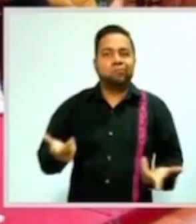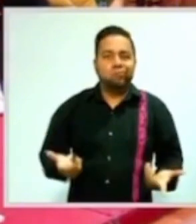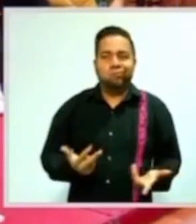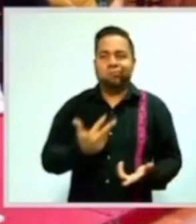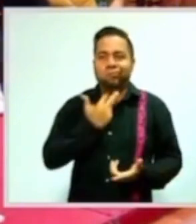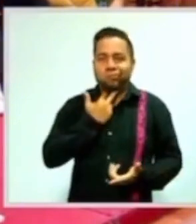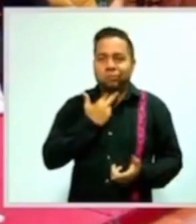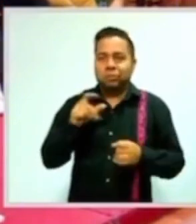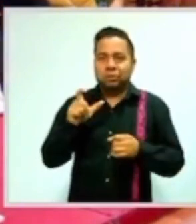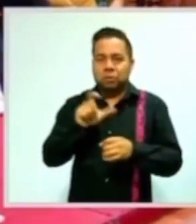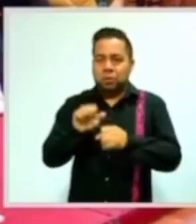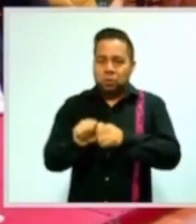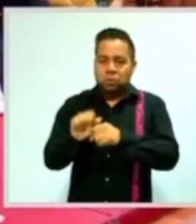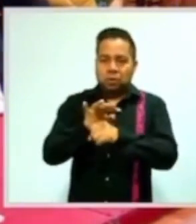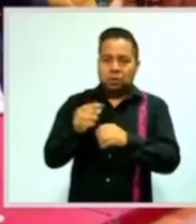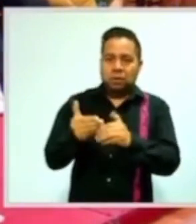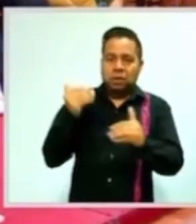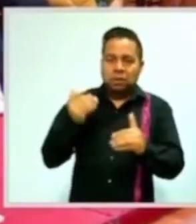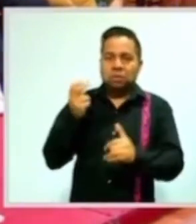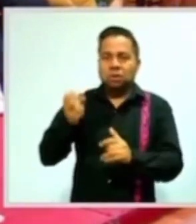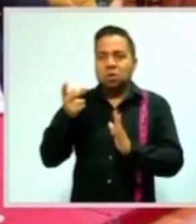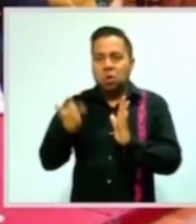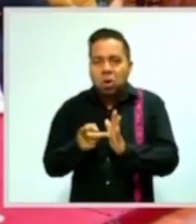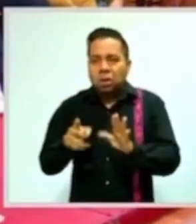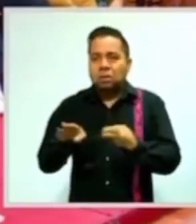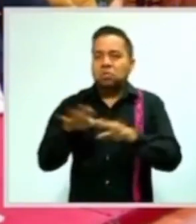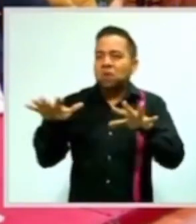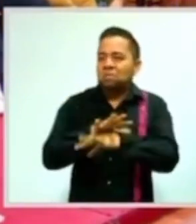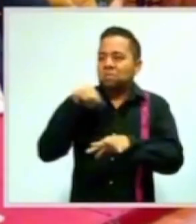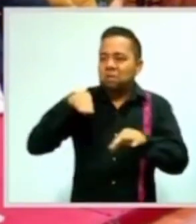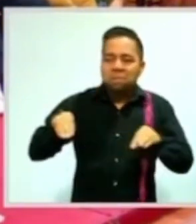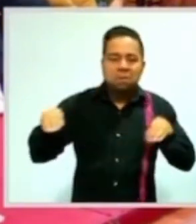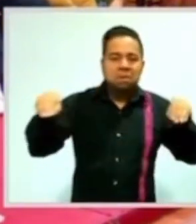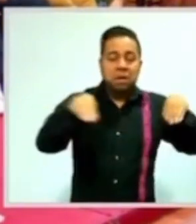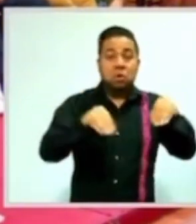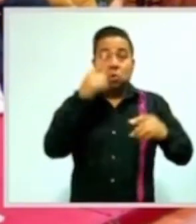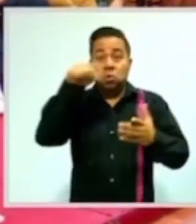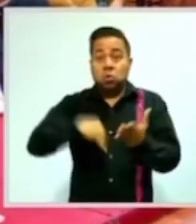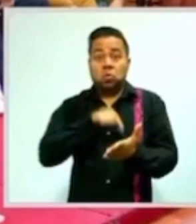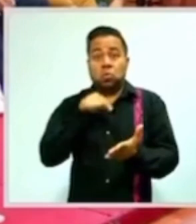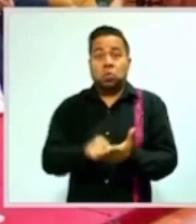en pandemia, por eso se están relocalizando en todas partes del mundo. Y un lugar